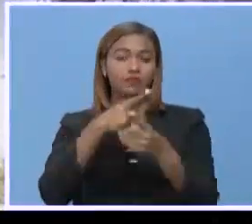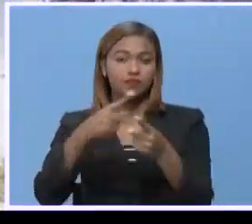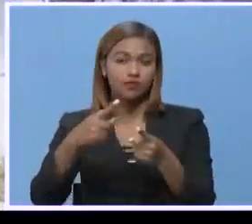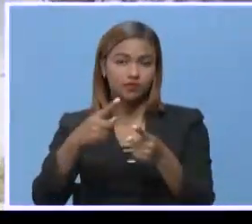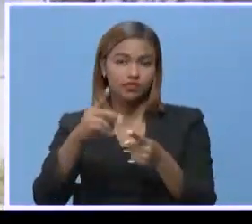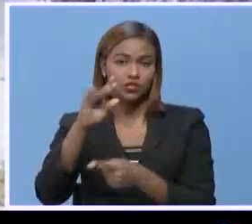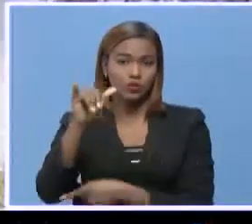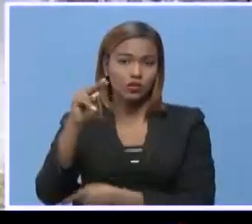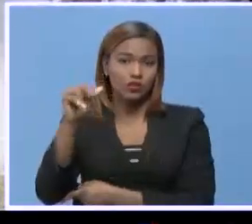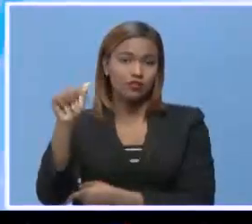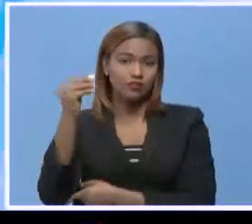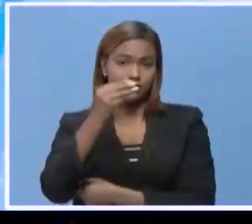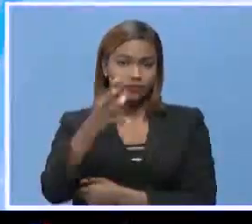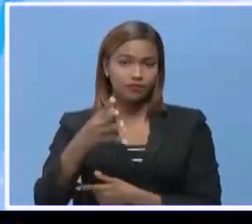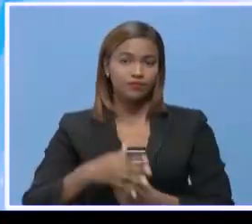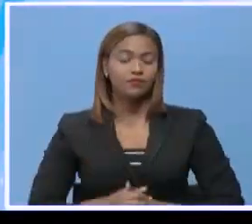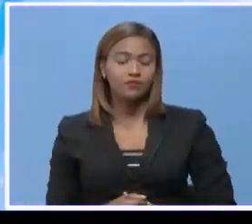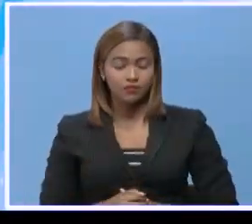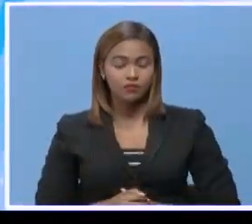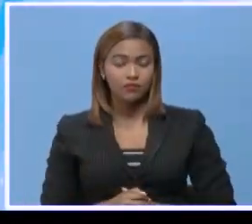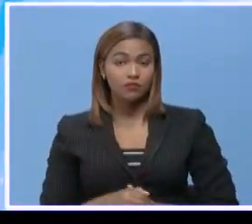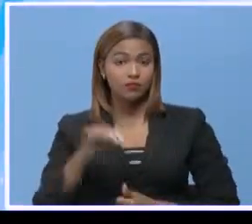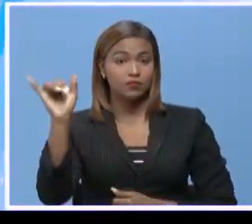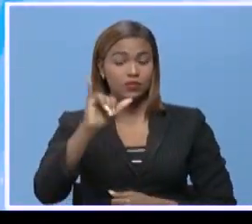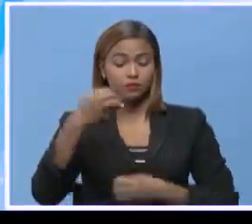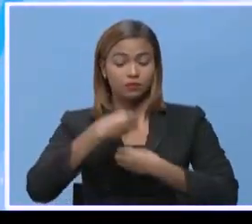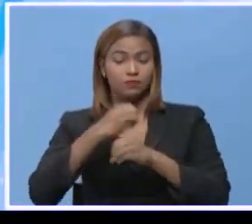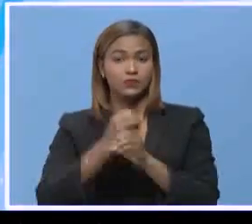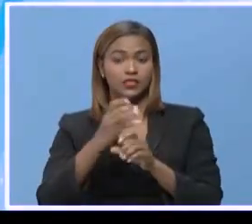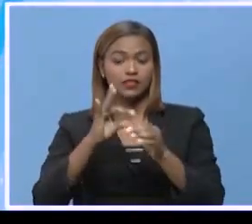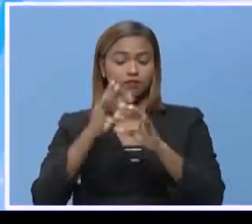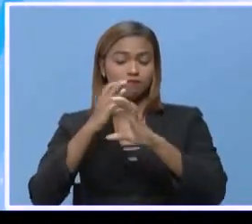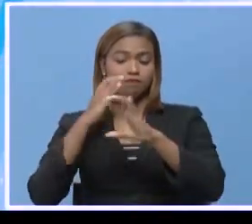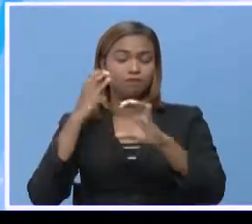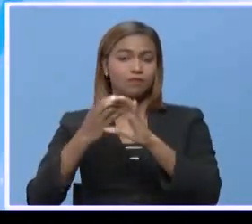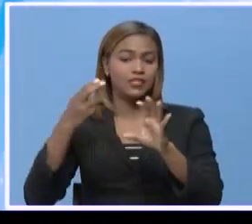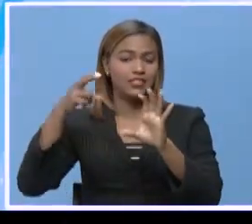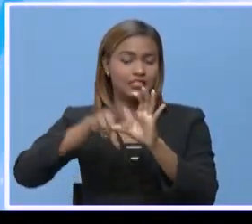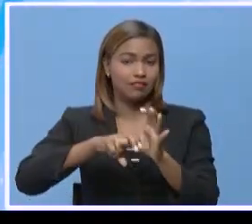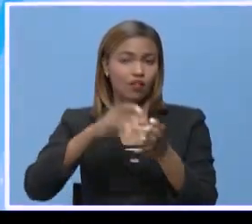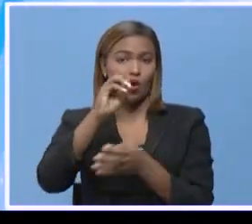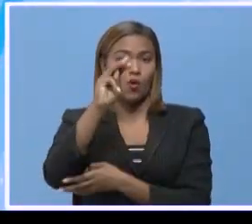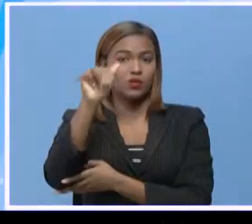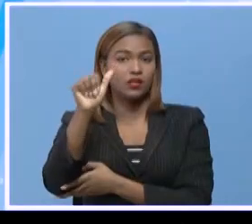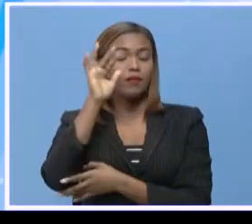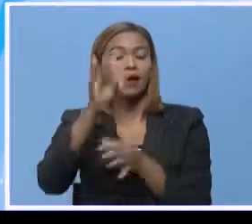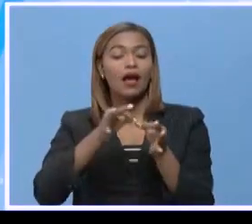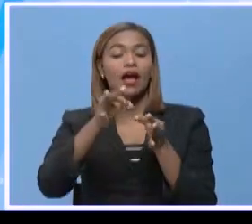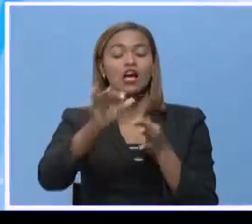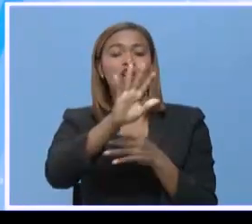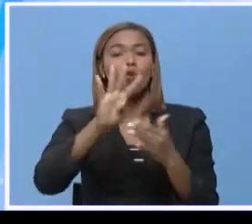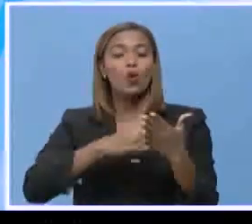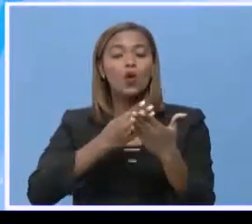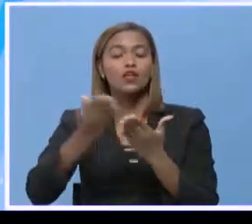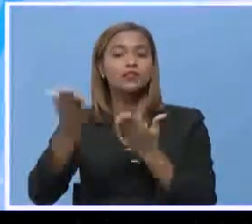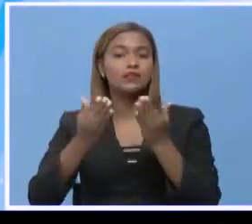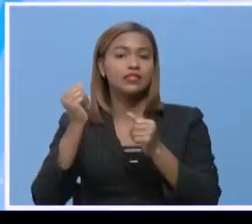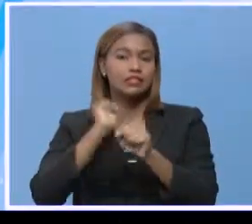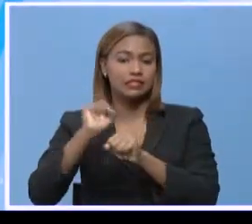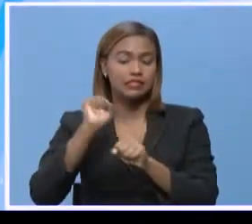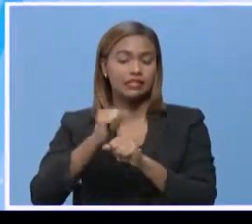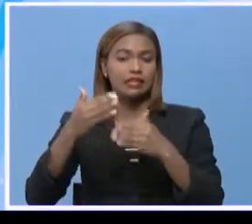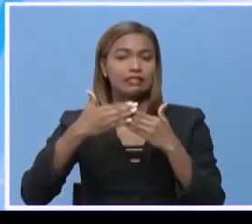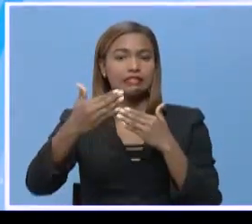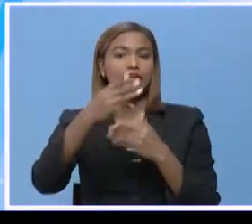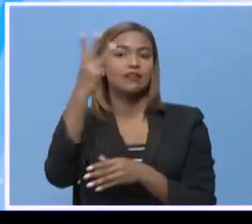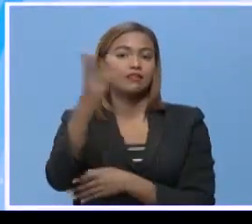Noticias, Joanna Báez. Mientras que la Oficina Metropolitana de Servicios de Autobuses extenderá el horario de servicios de transporte a partir